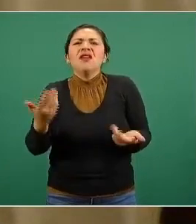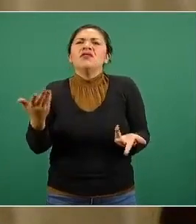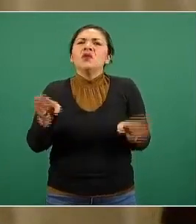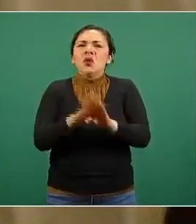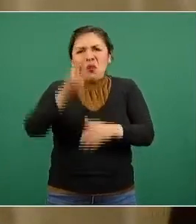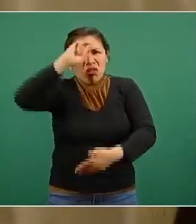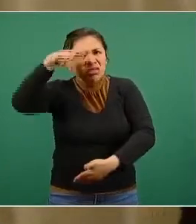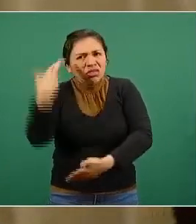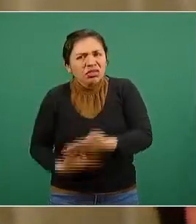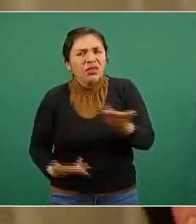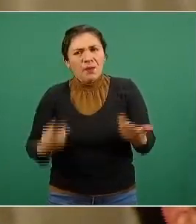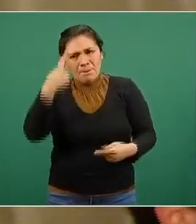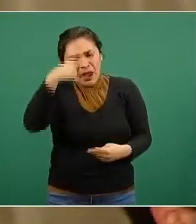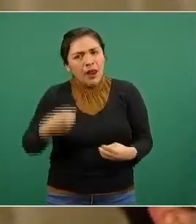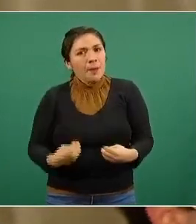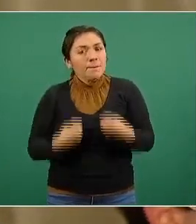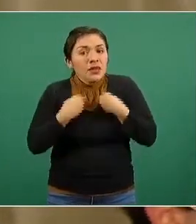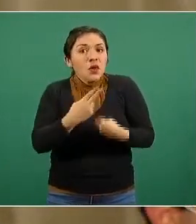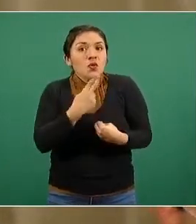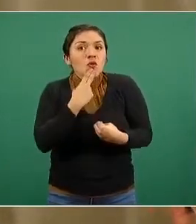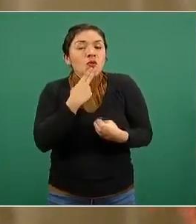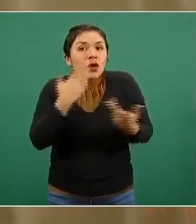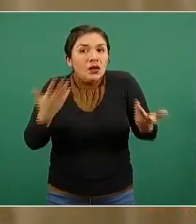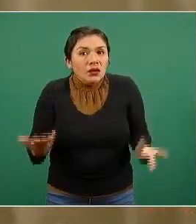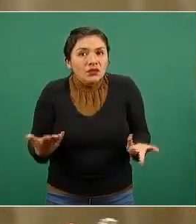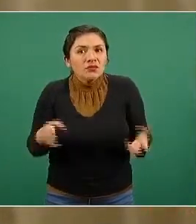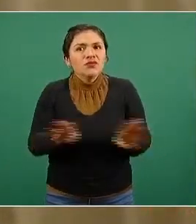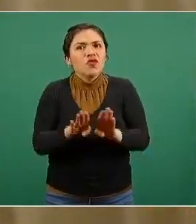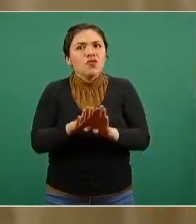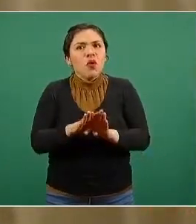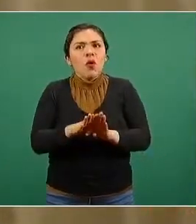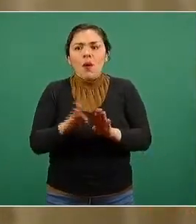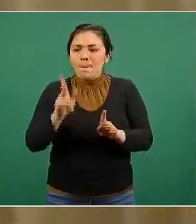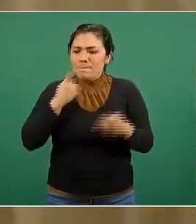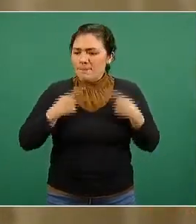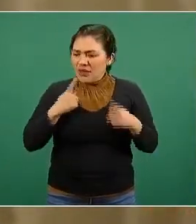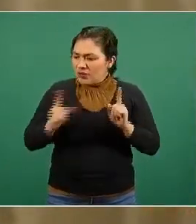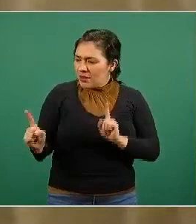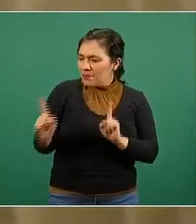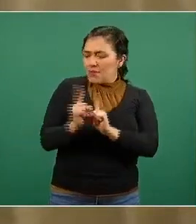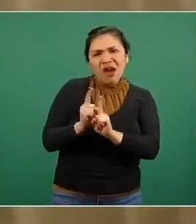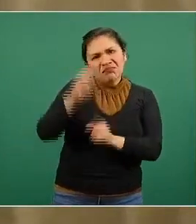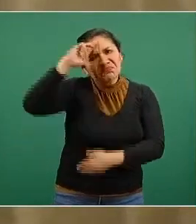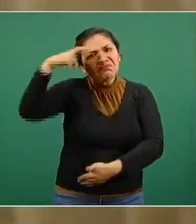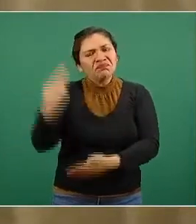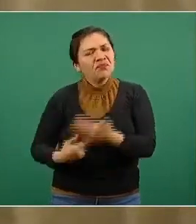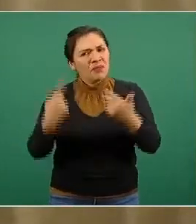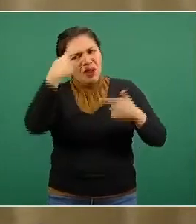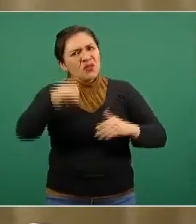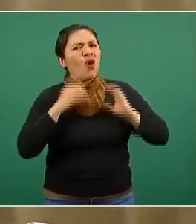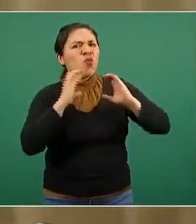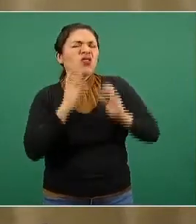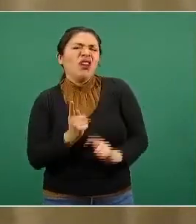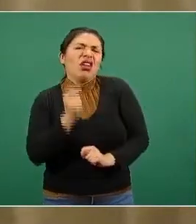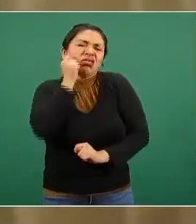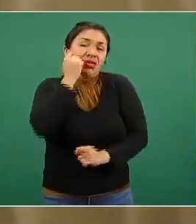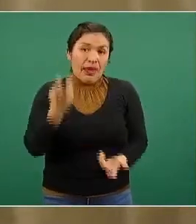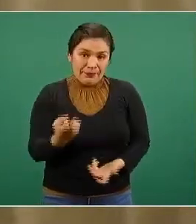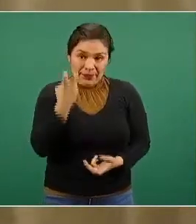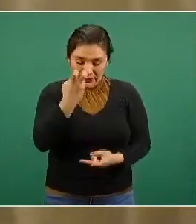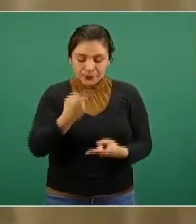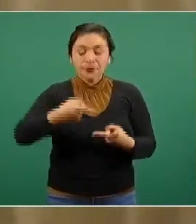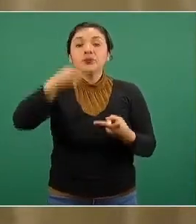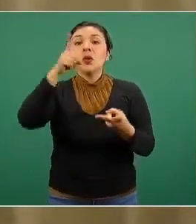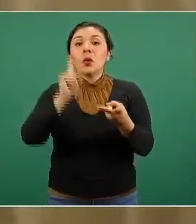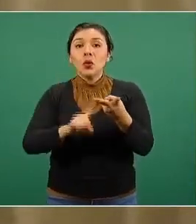este respeto a la vida y este respeto a sus semejantes, en no cuidarse? Ese sería por un lado. Por el